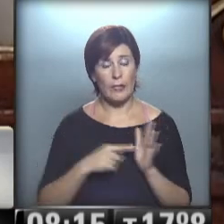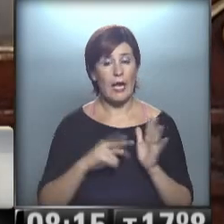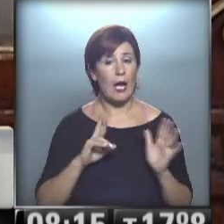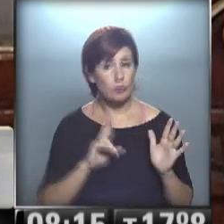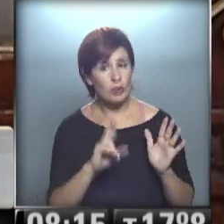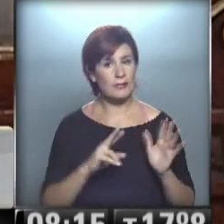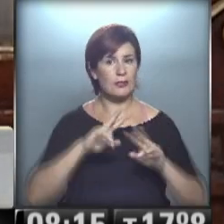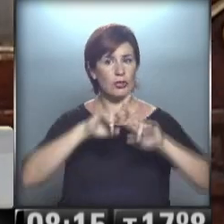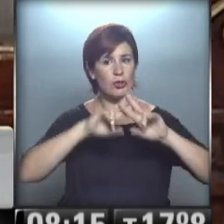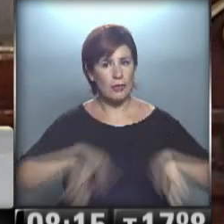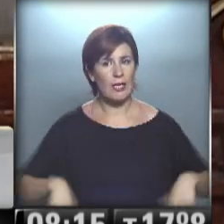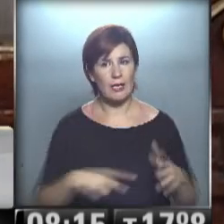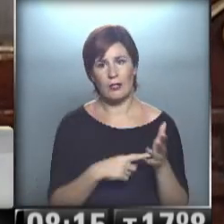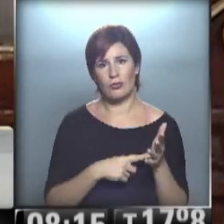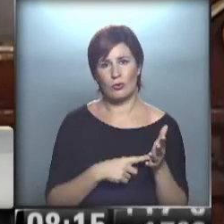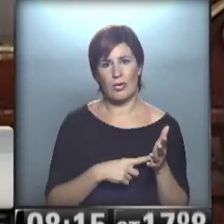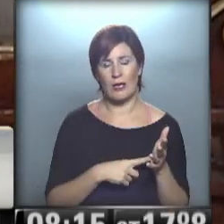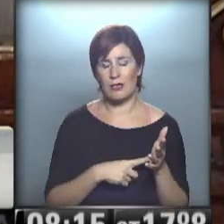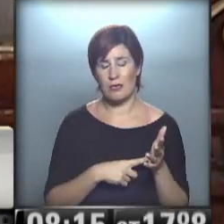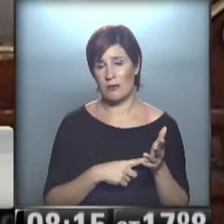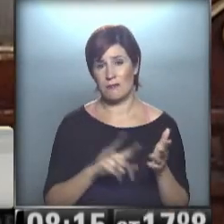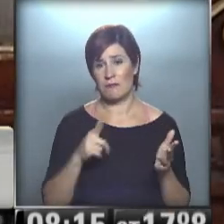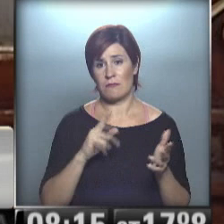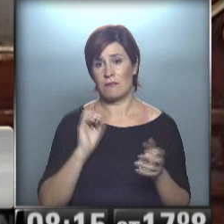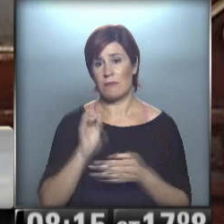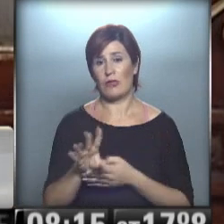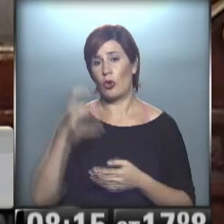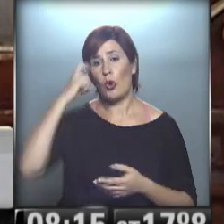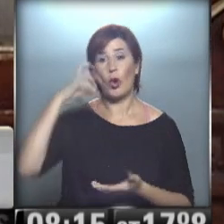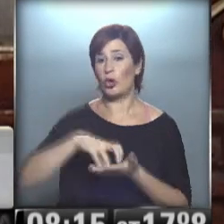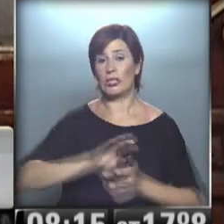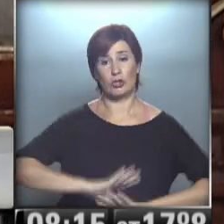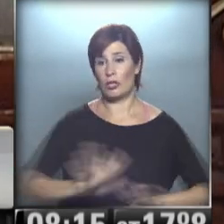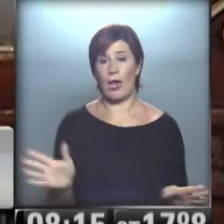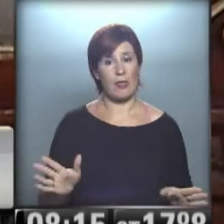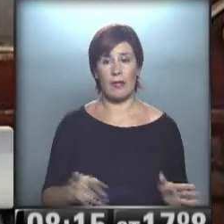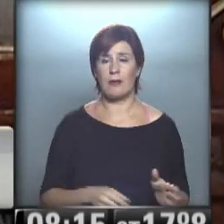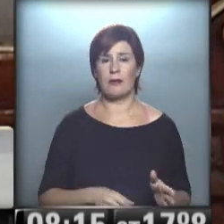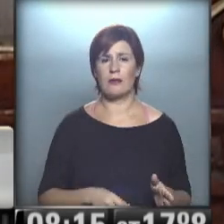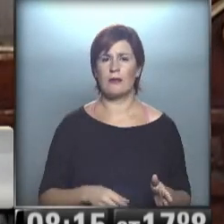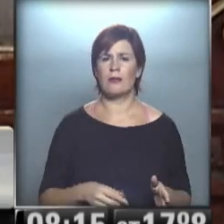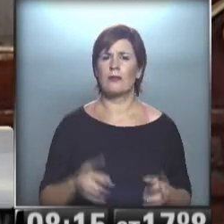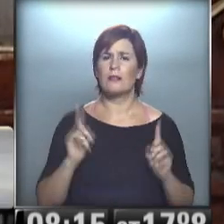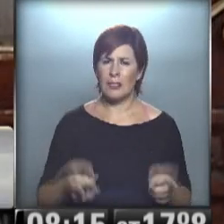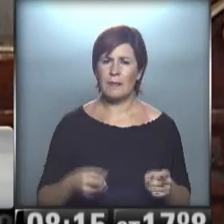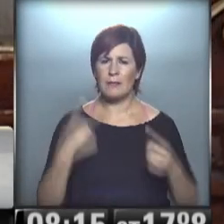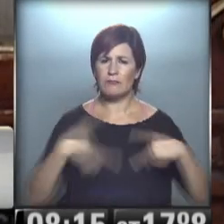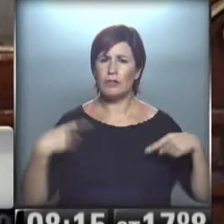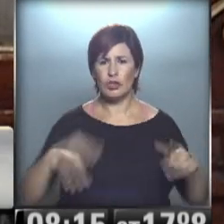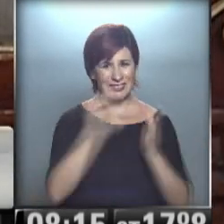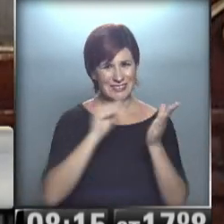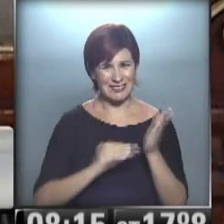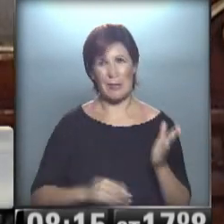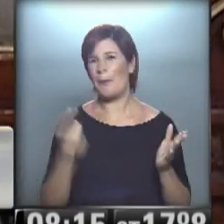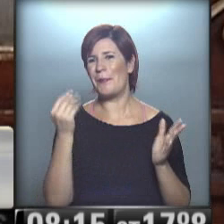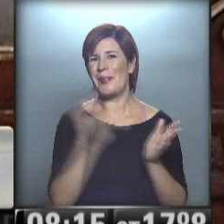esa resolución del gobierno, porque todavía no se envió al Congreso ninguna ley al respecto, y también se va a ampliar, se pretende